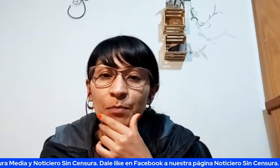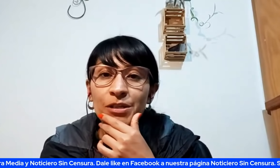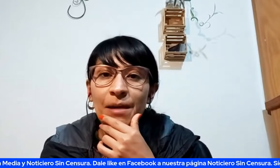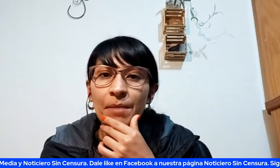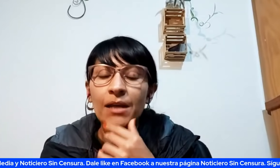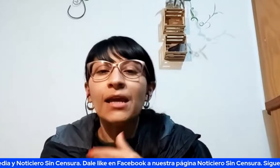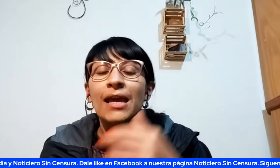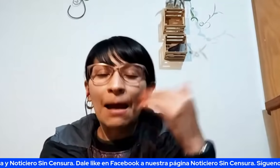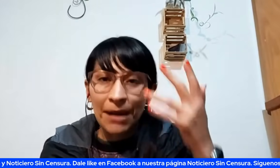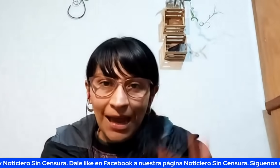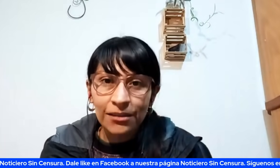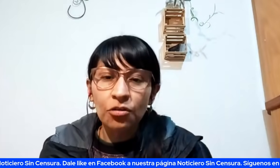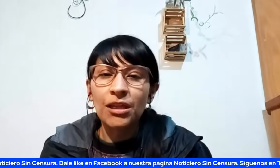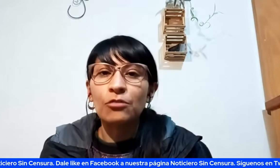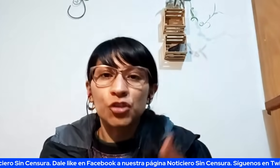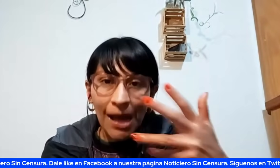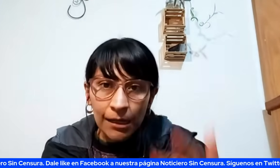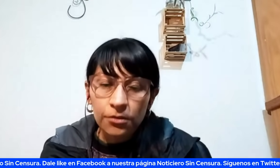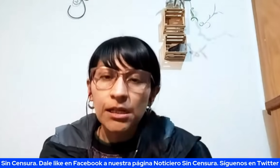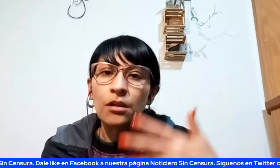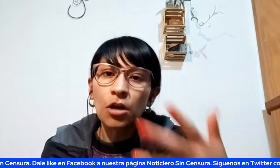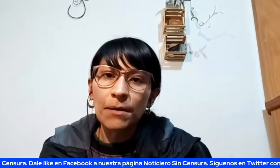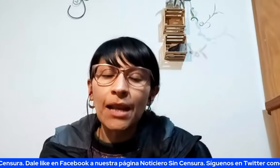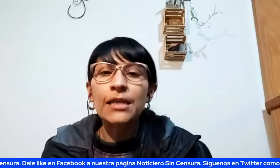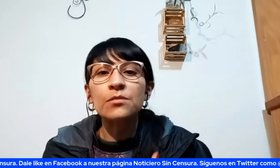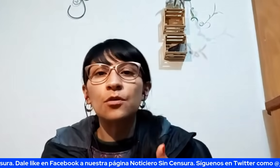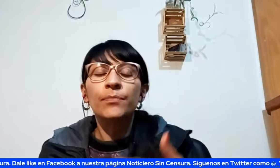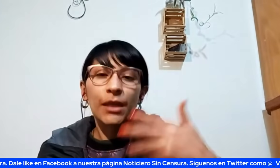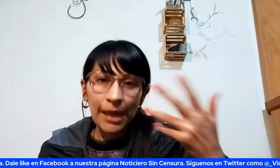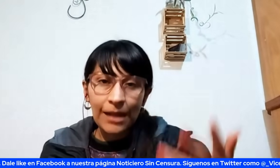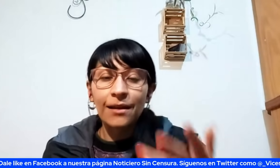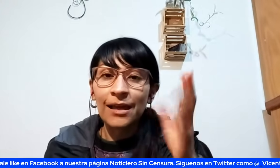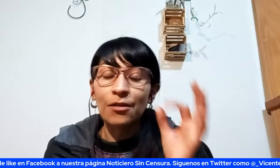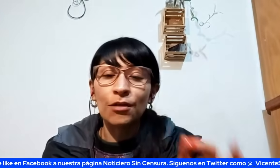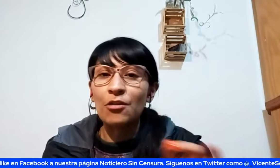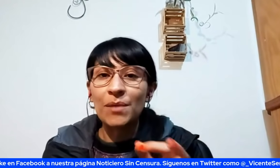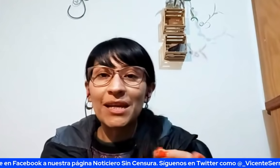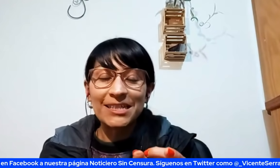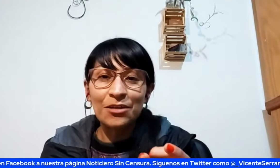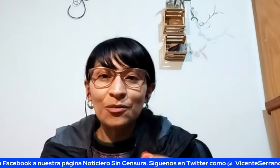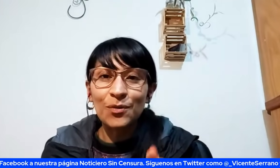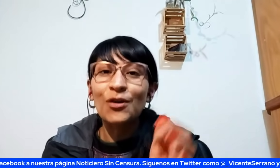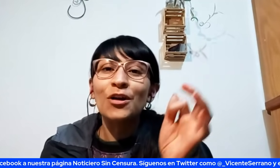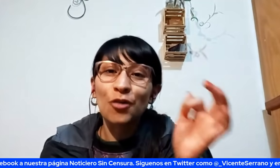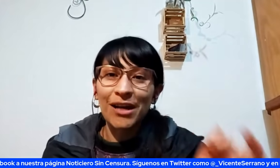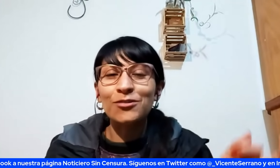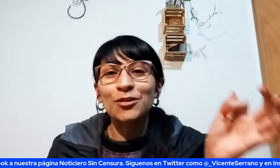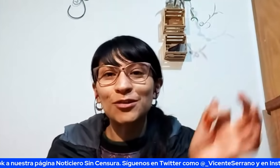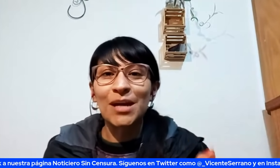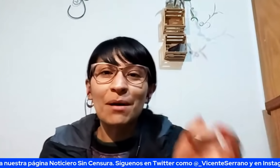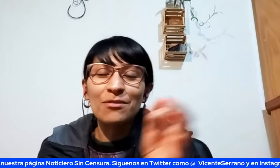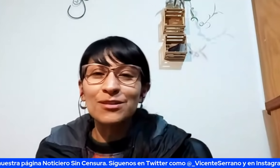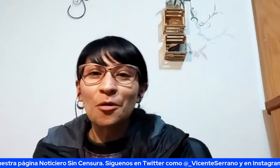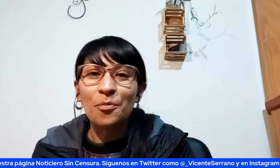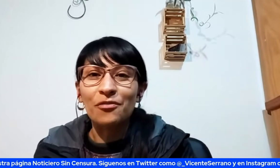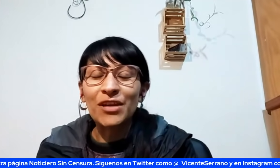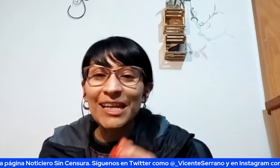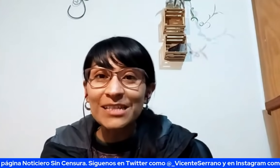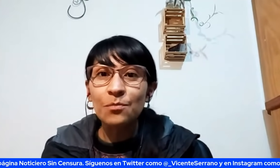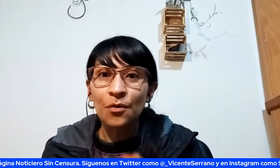Andrés Manuel, pues también hablando de los saldos del neoliberalismo, que él lo denomina así como lo que nosotros